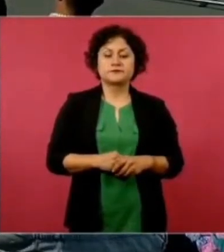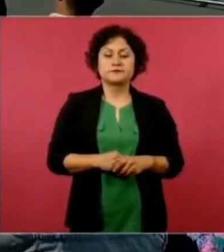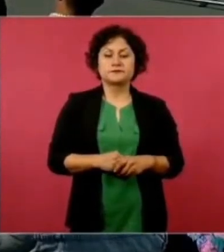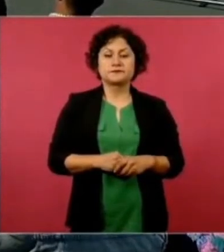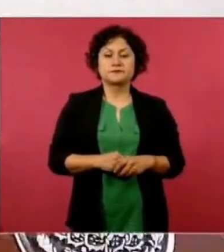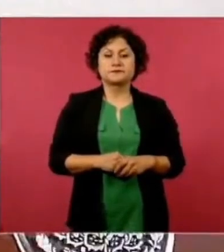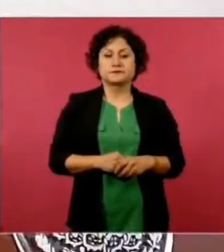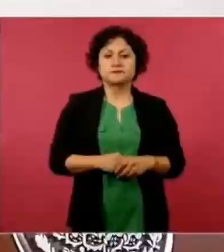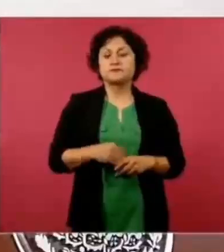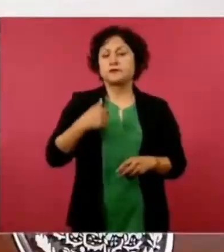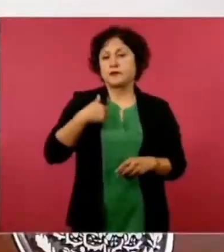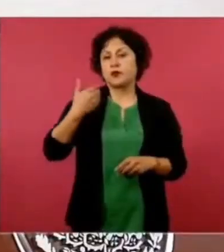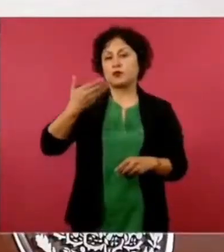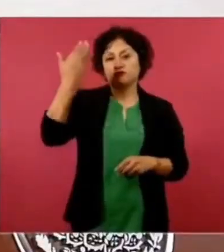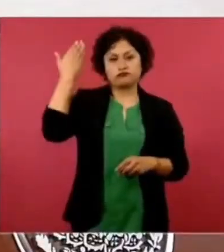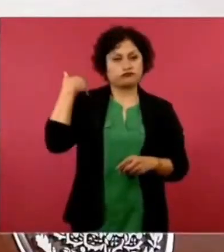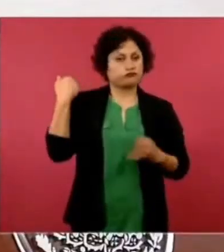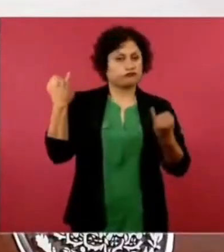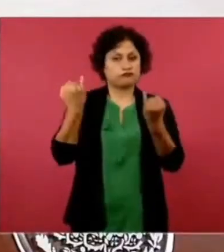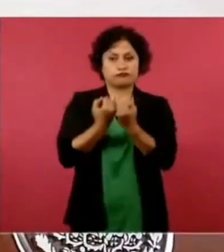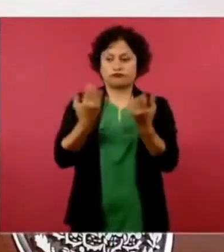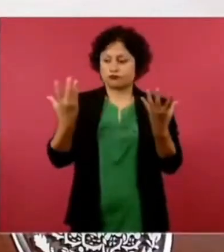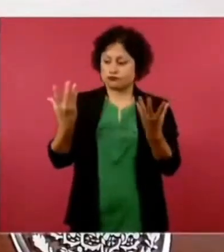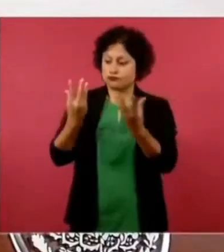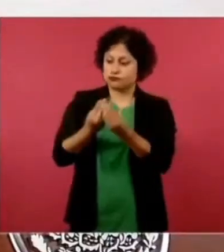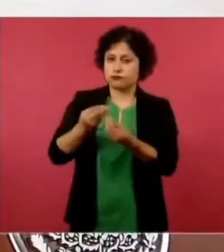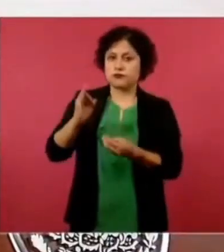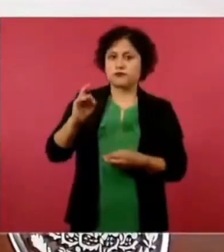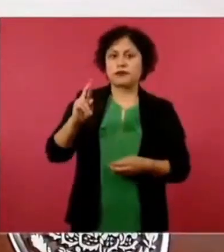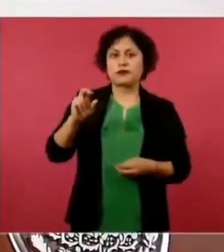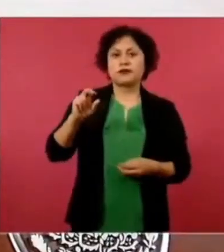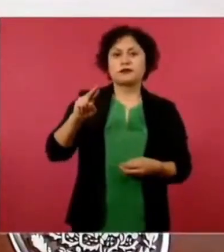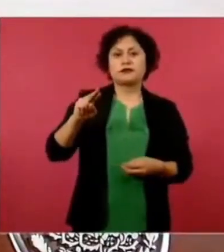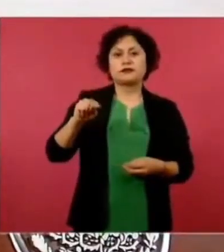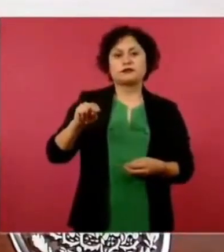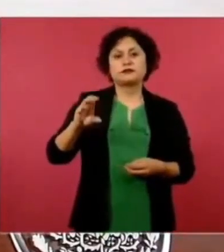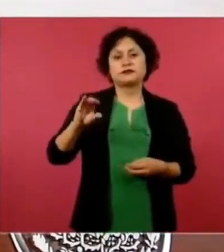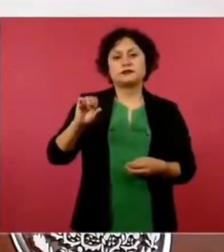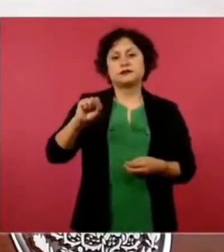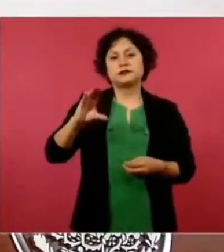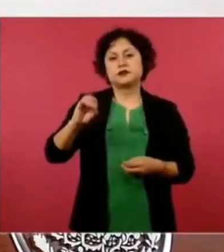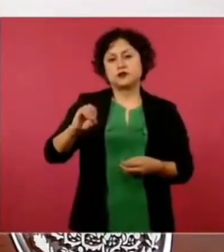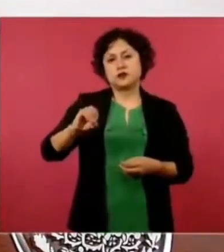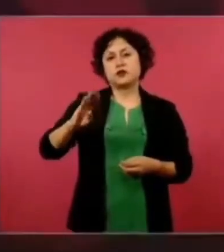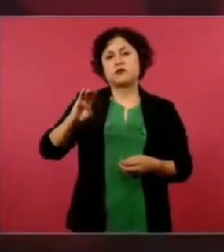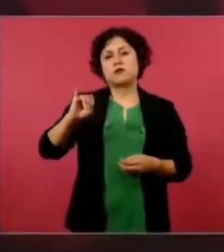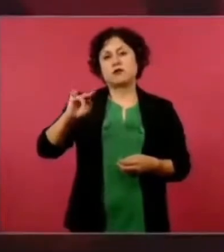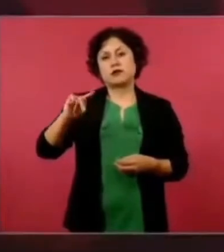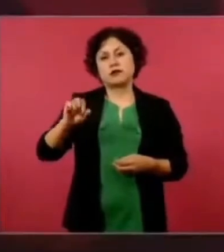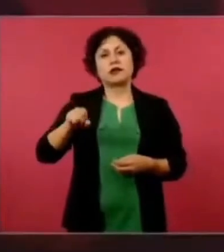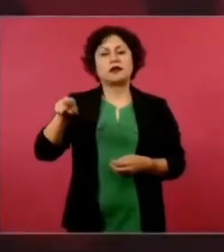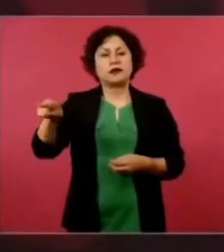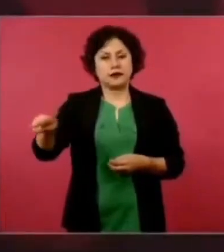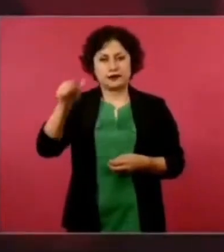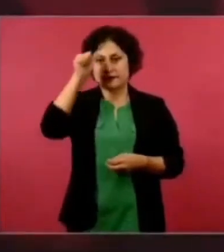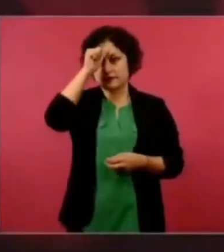Francisco Goitia, un sacerdote jesuita, la creación